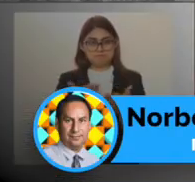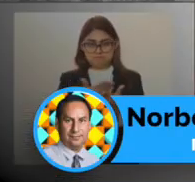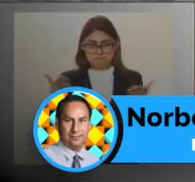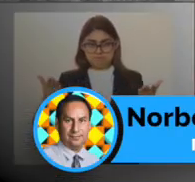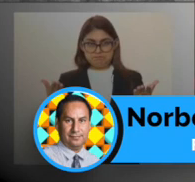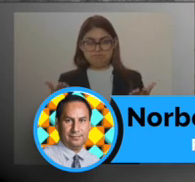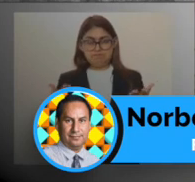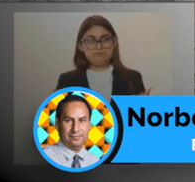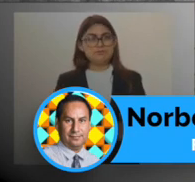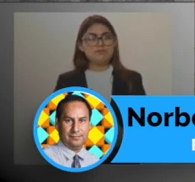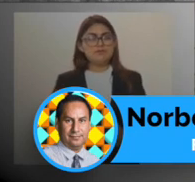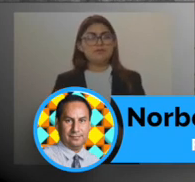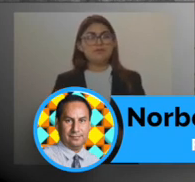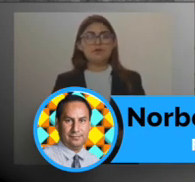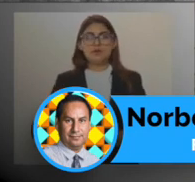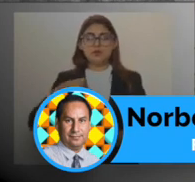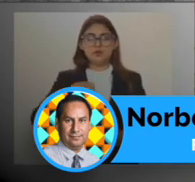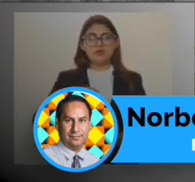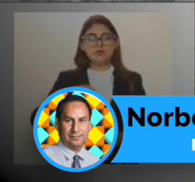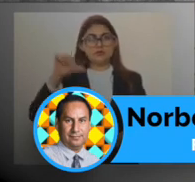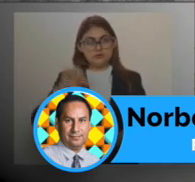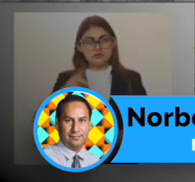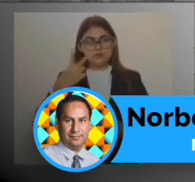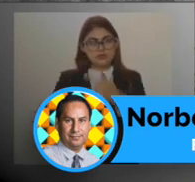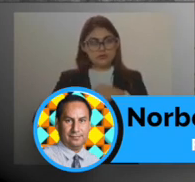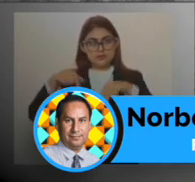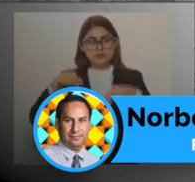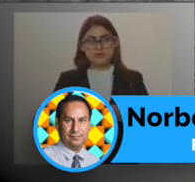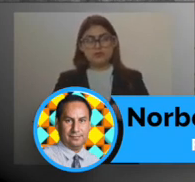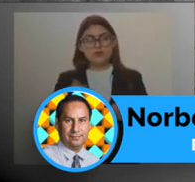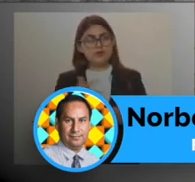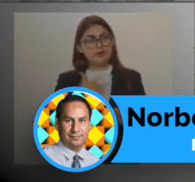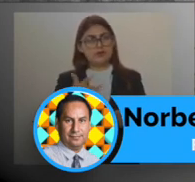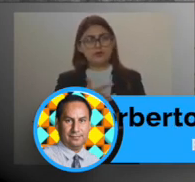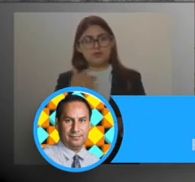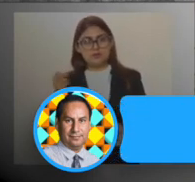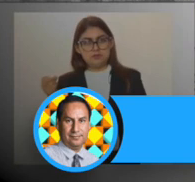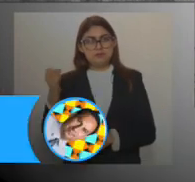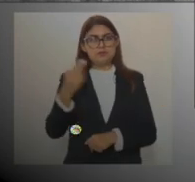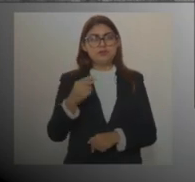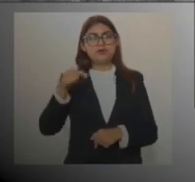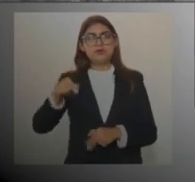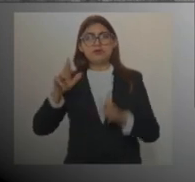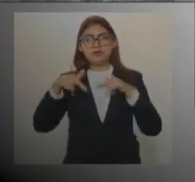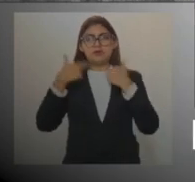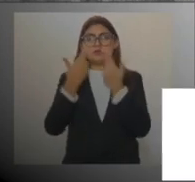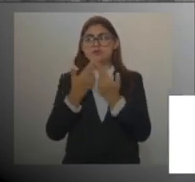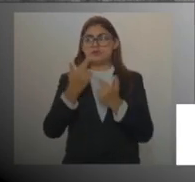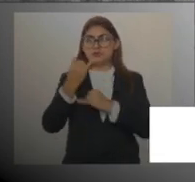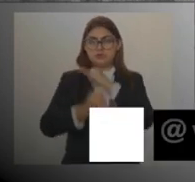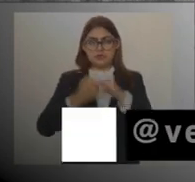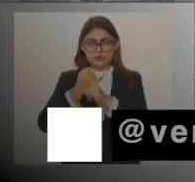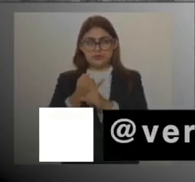que controlan su poder, sofocando las críticas, desmantelando la supervisión democrática y consolidando su dominio a largo